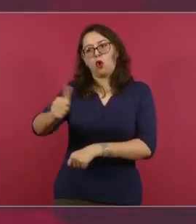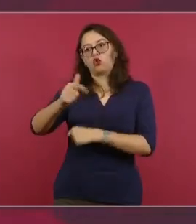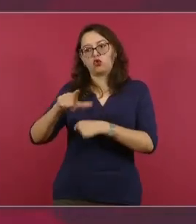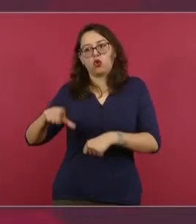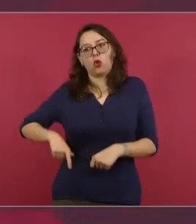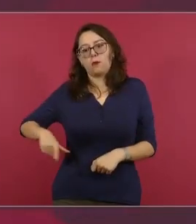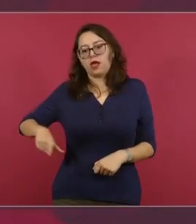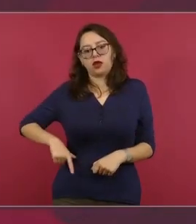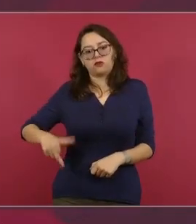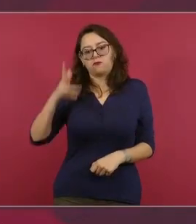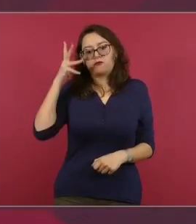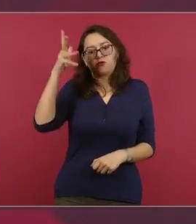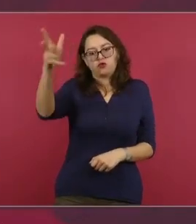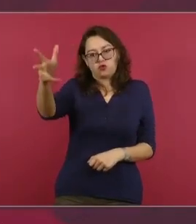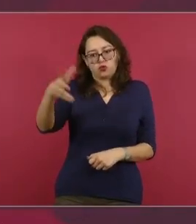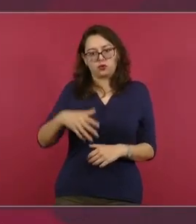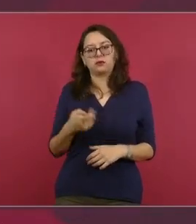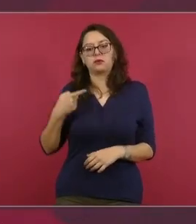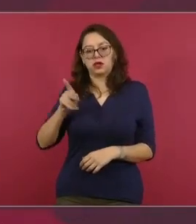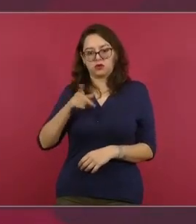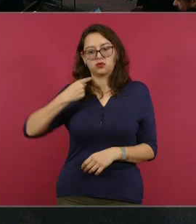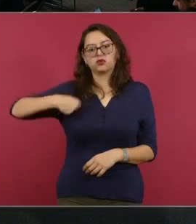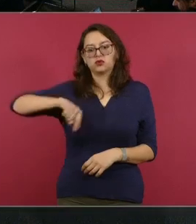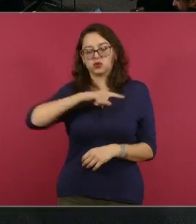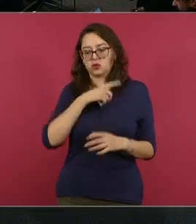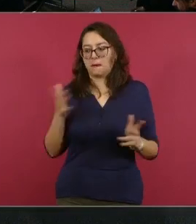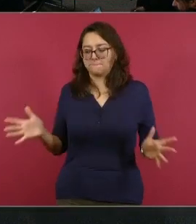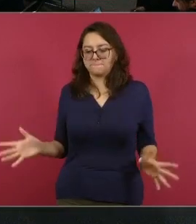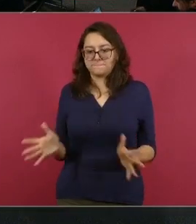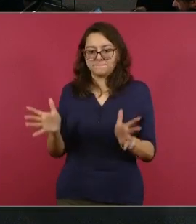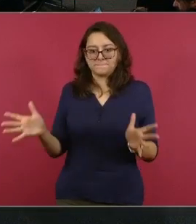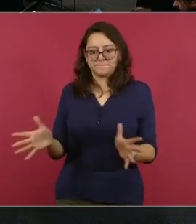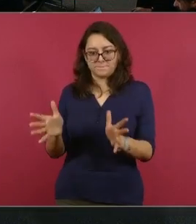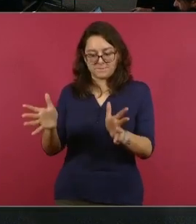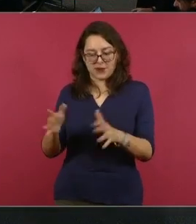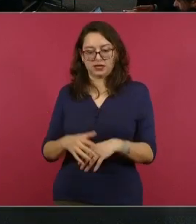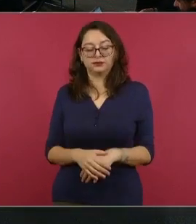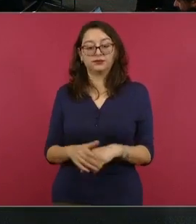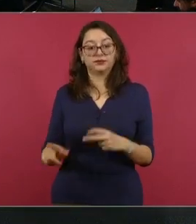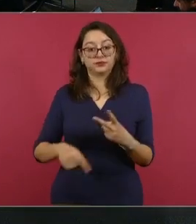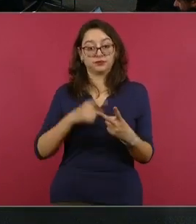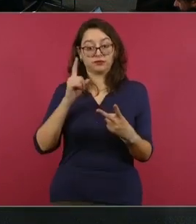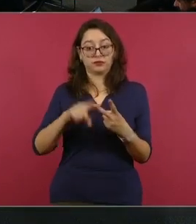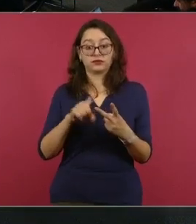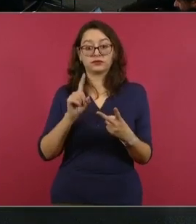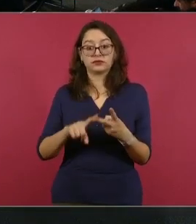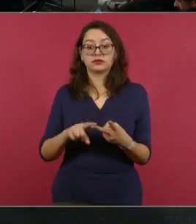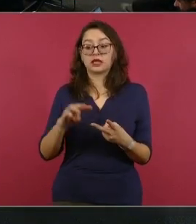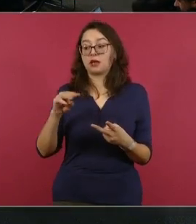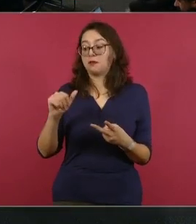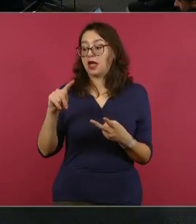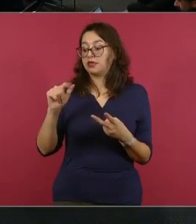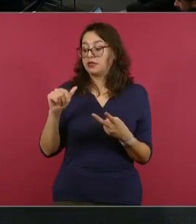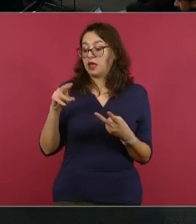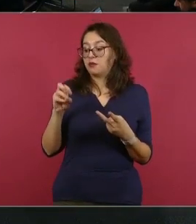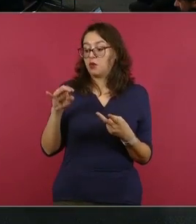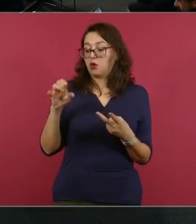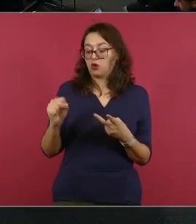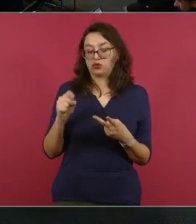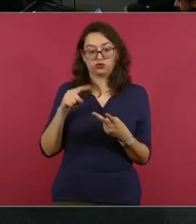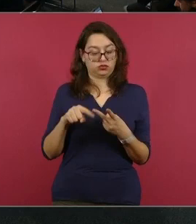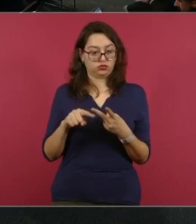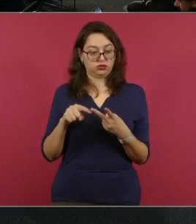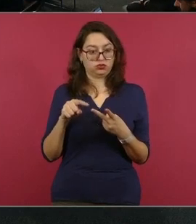luego, en la parte de la costa, en Matamoros,